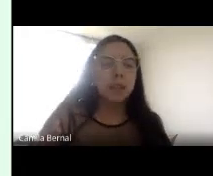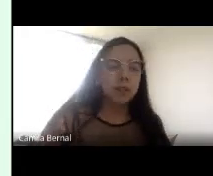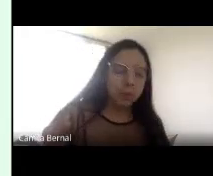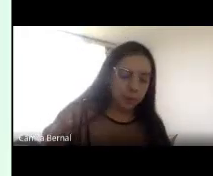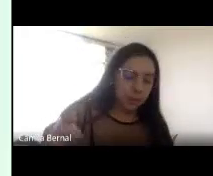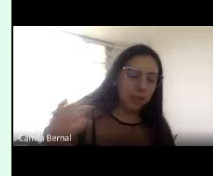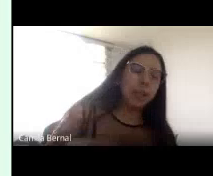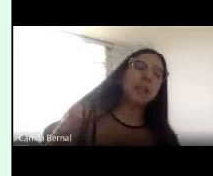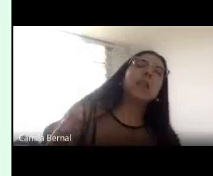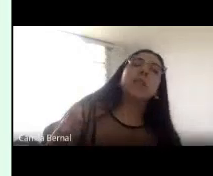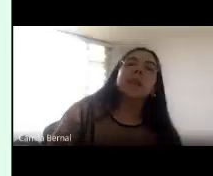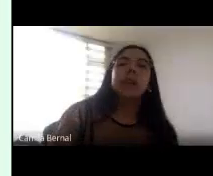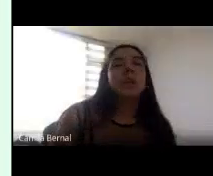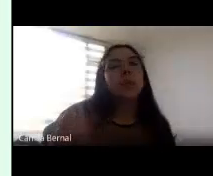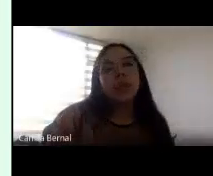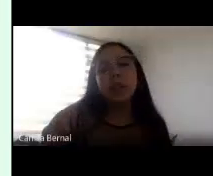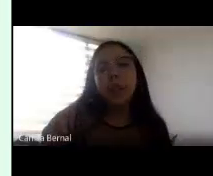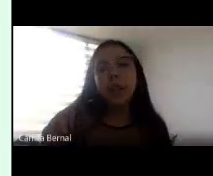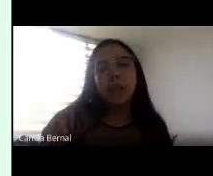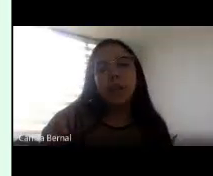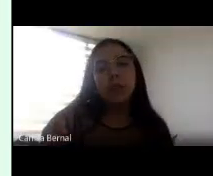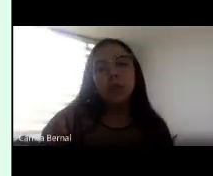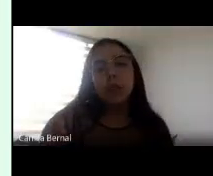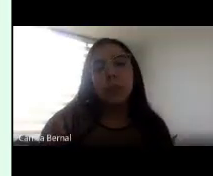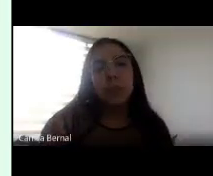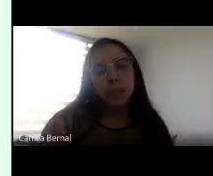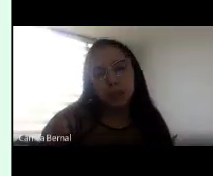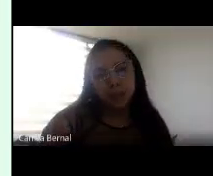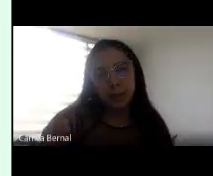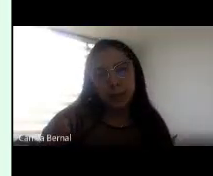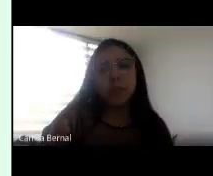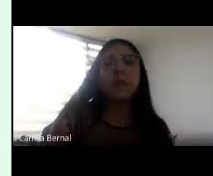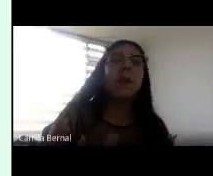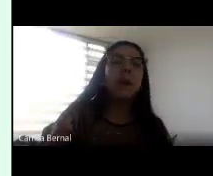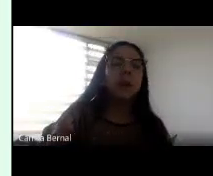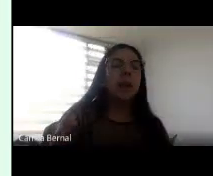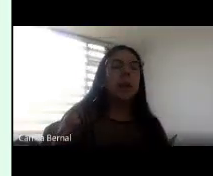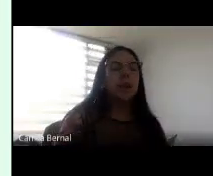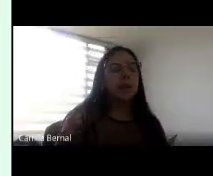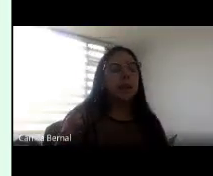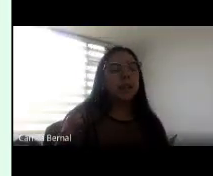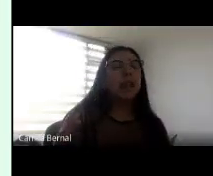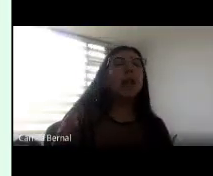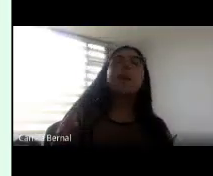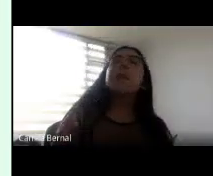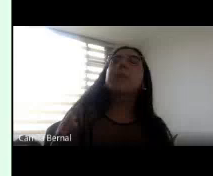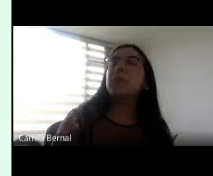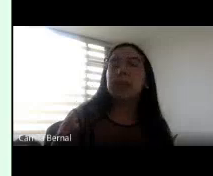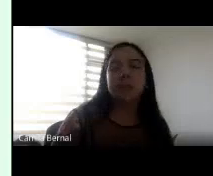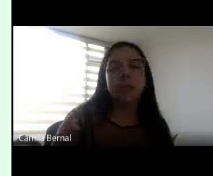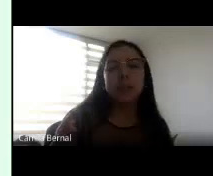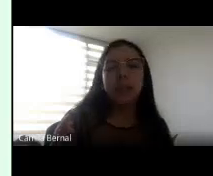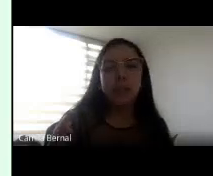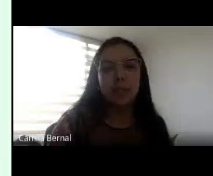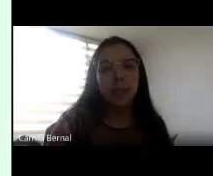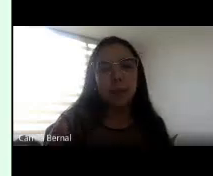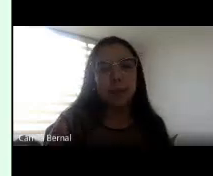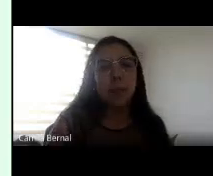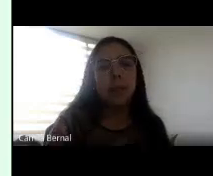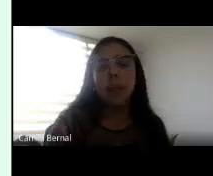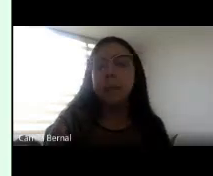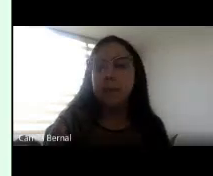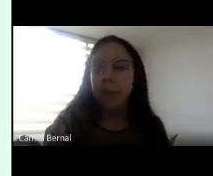Entonces, como les dije anteriormente, ¿cómo se identifican estos contaminantes? Se pueden identificar por tres